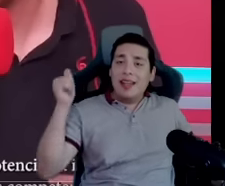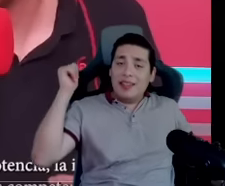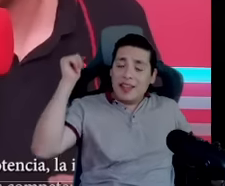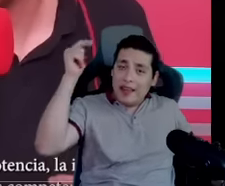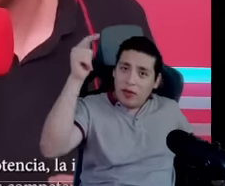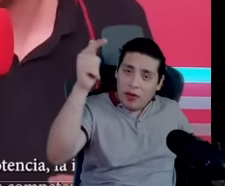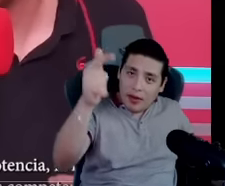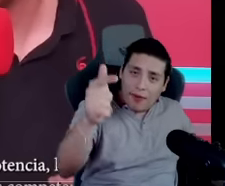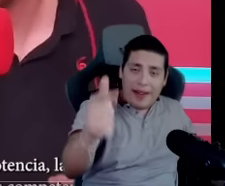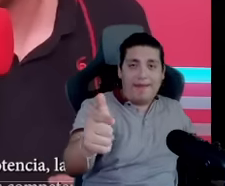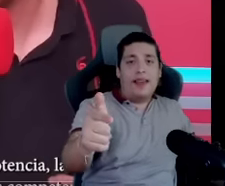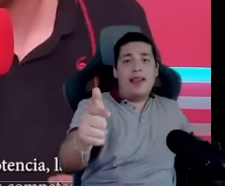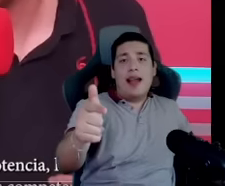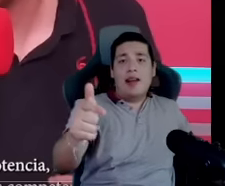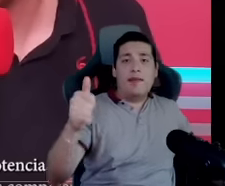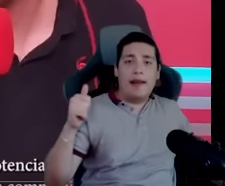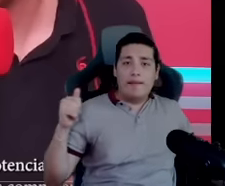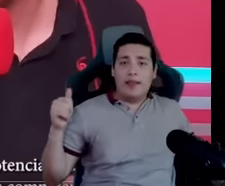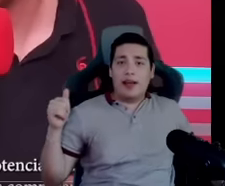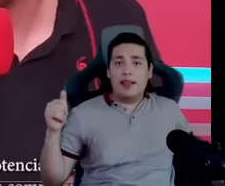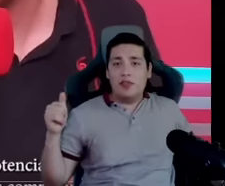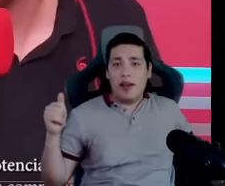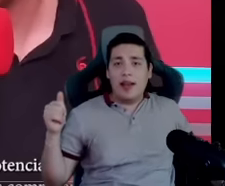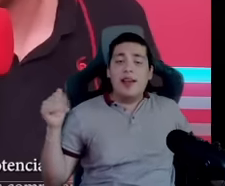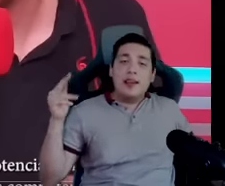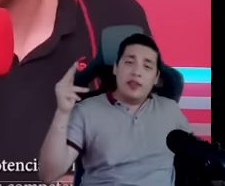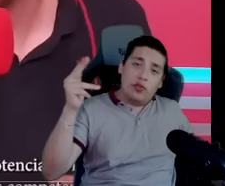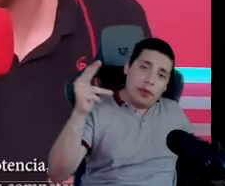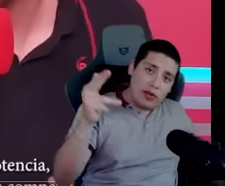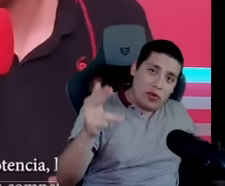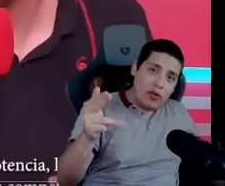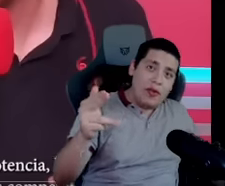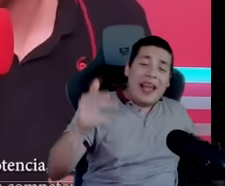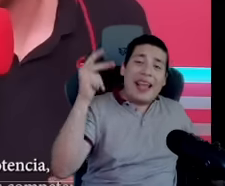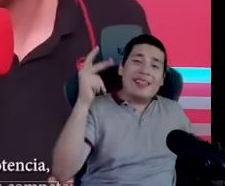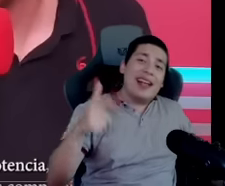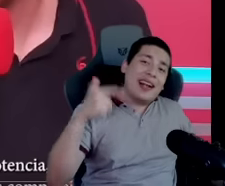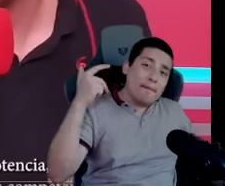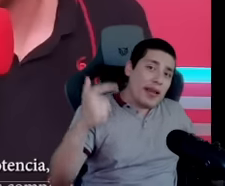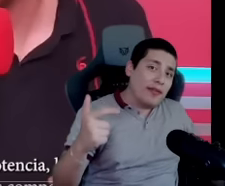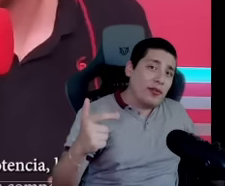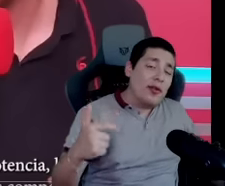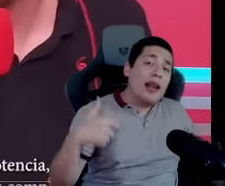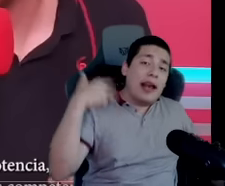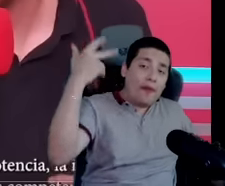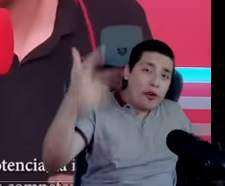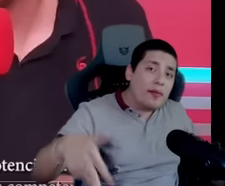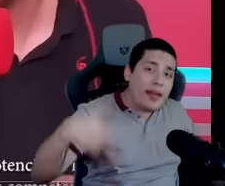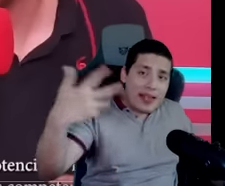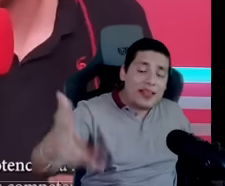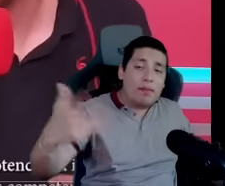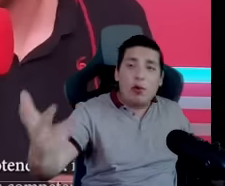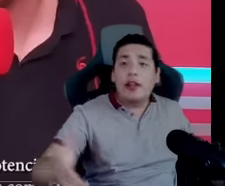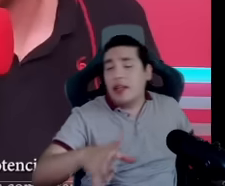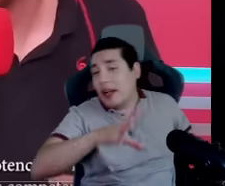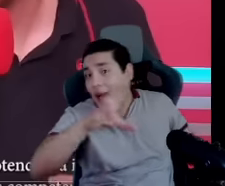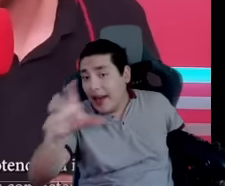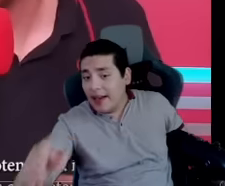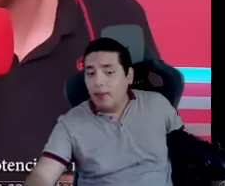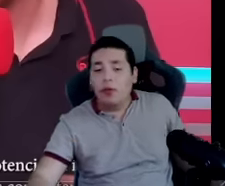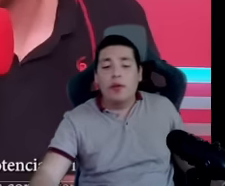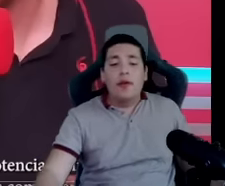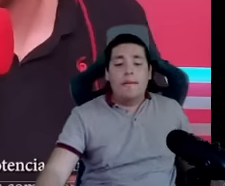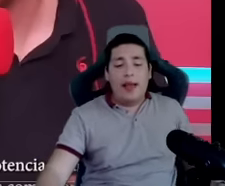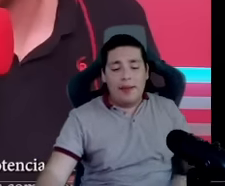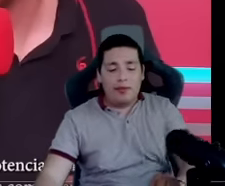está siendo referente a nivel internacional y sobre todo está cambiando la forma de hacer política